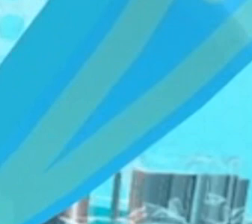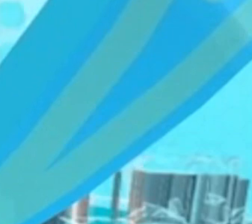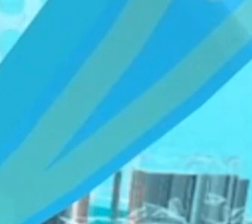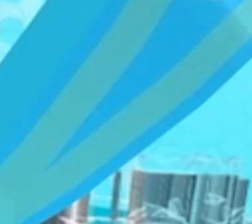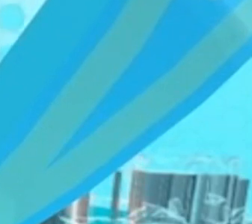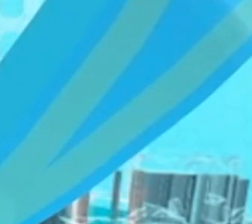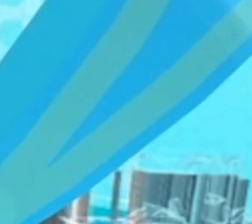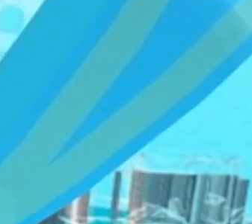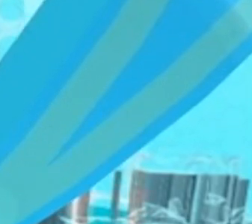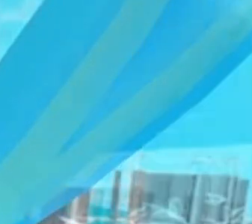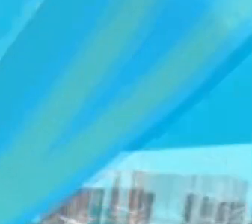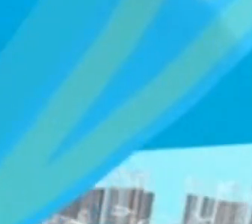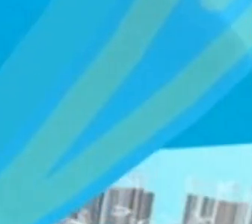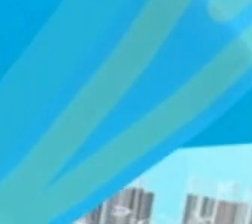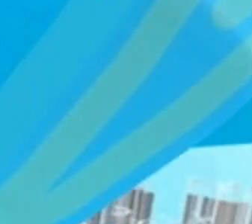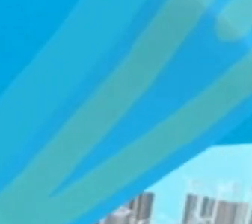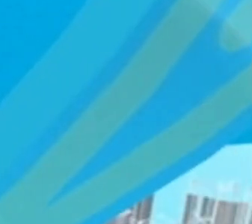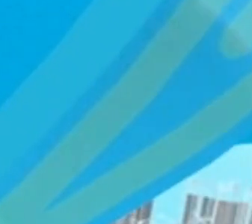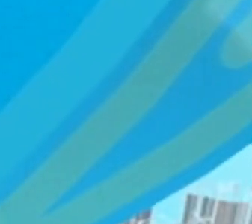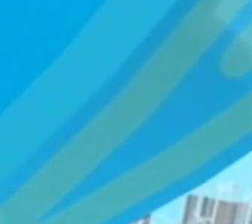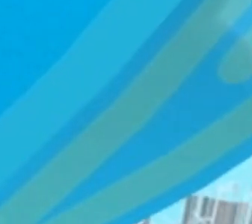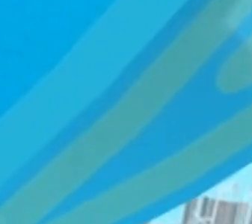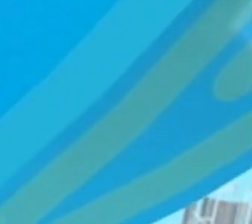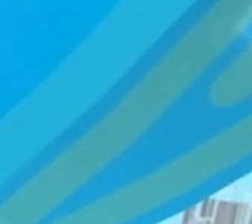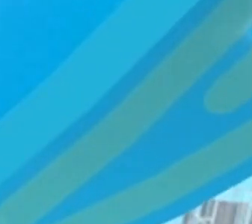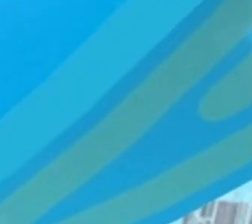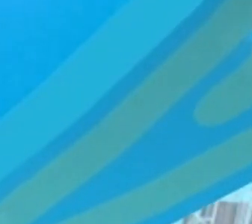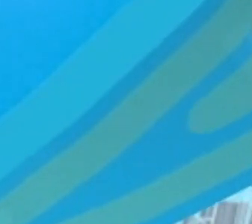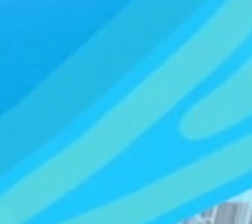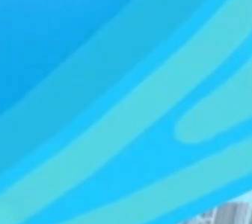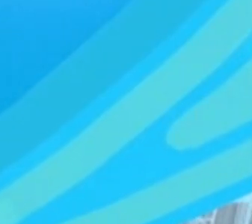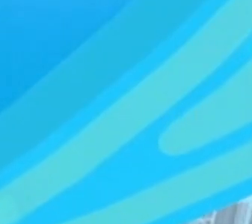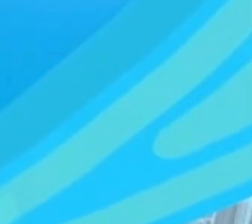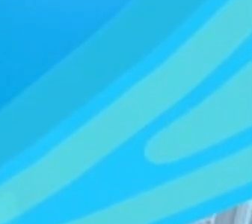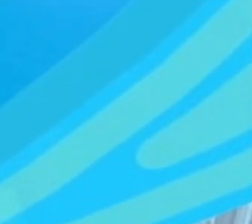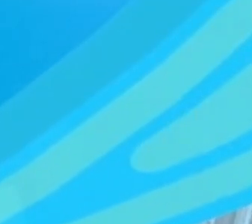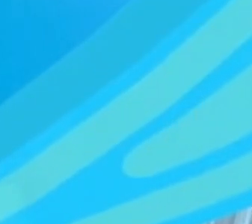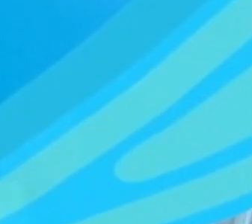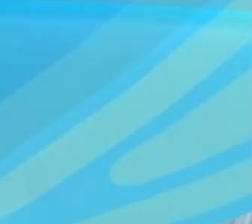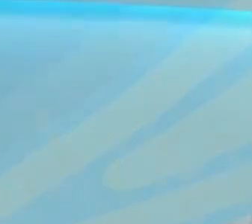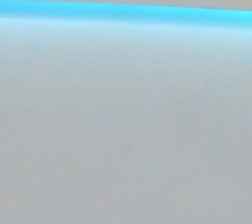Banco Popular presentó El Tipo de Cambio.